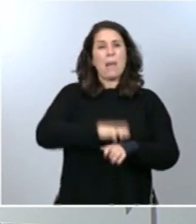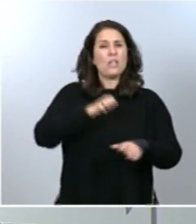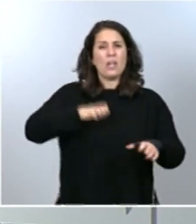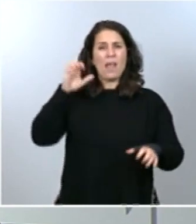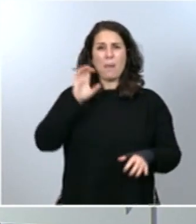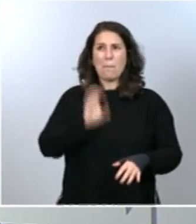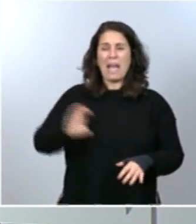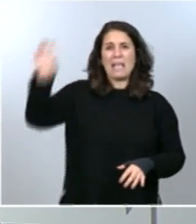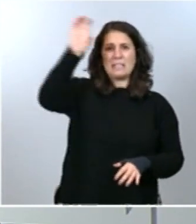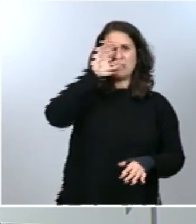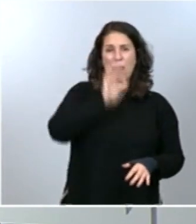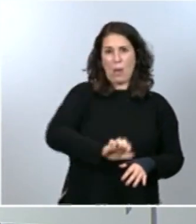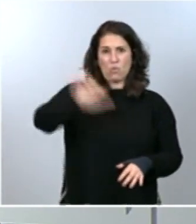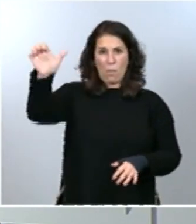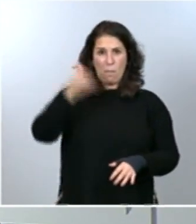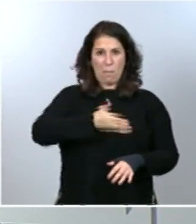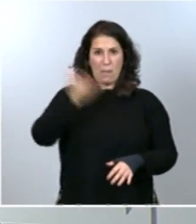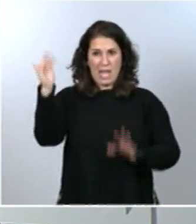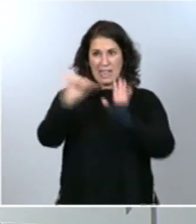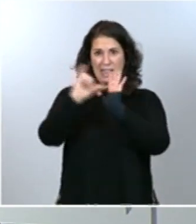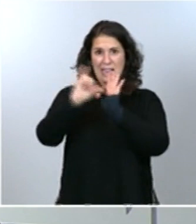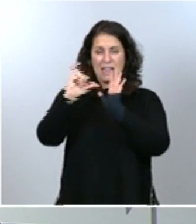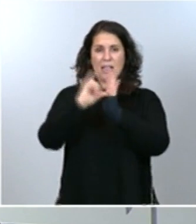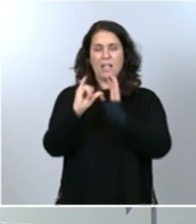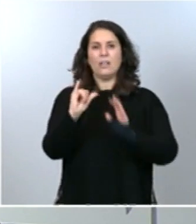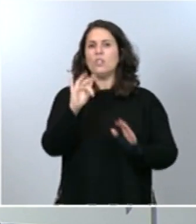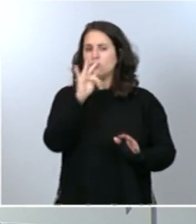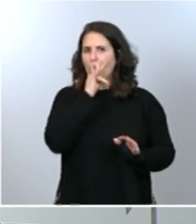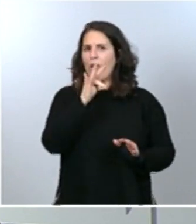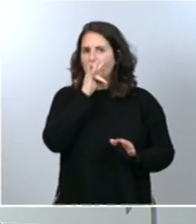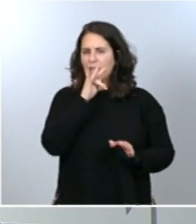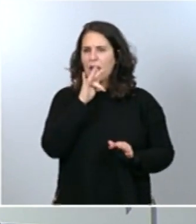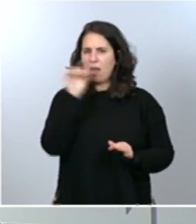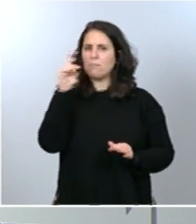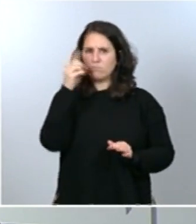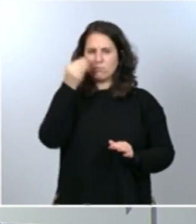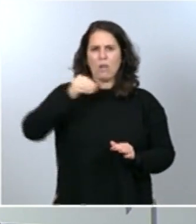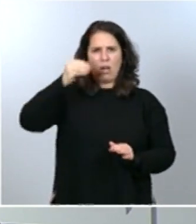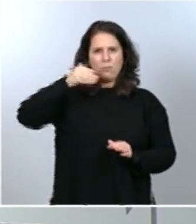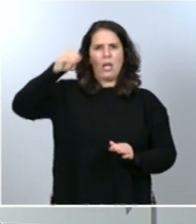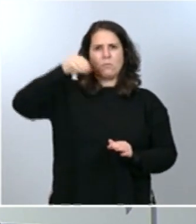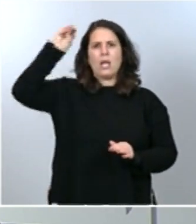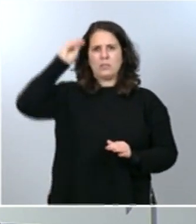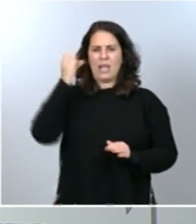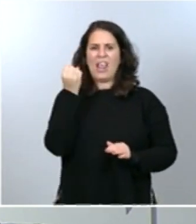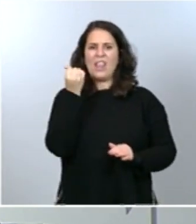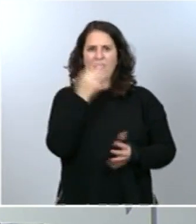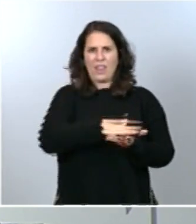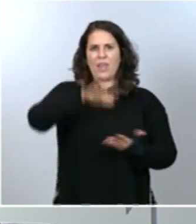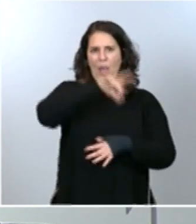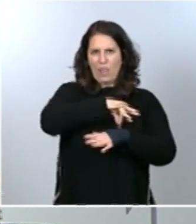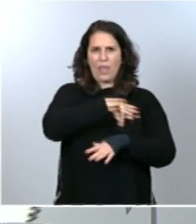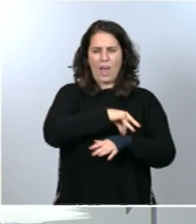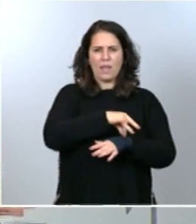están aún reflejando un incremento de las cifras de incidencia aunque cada vez con una